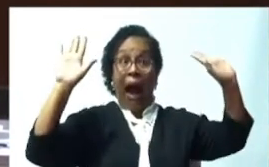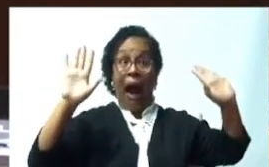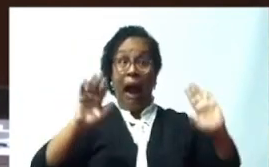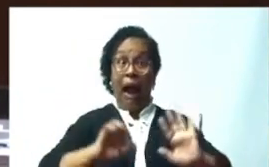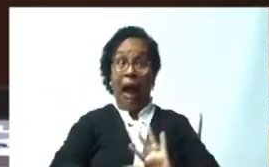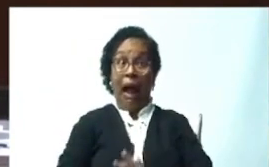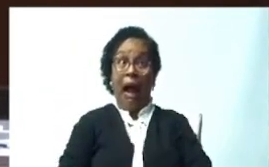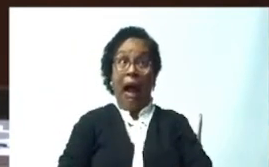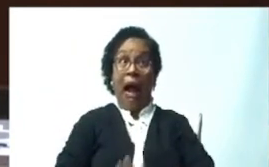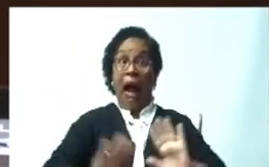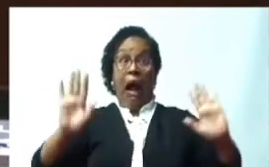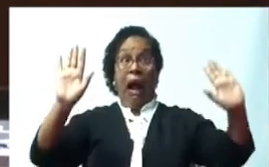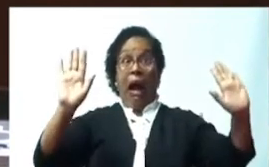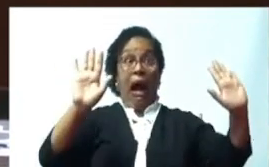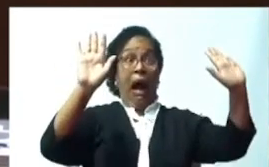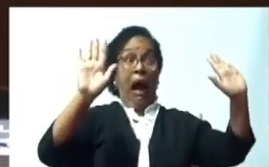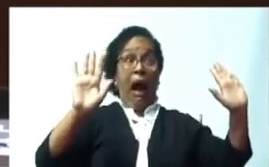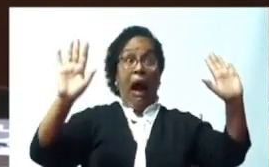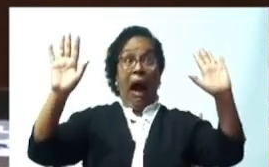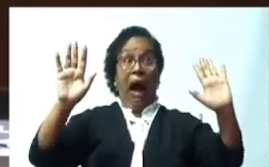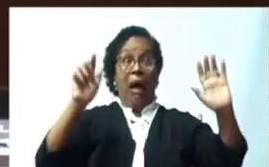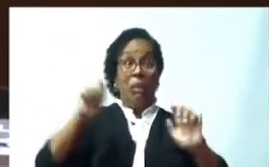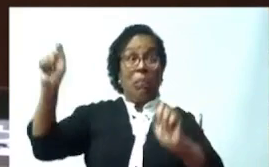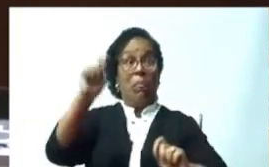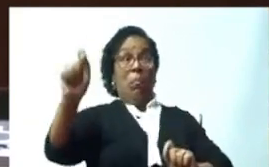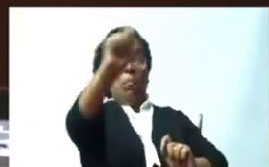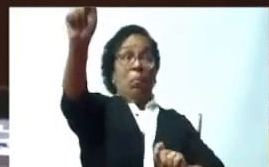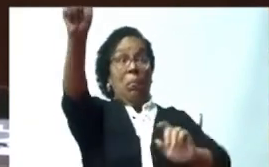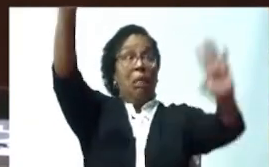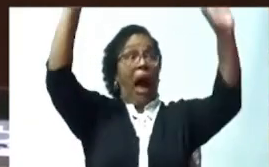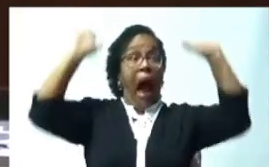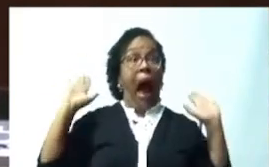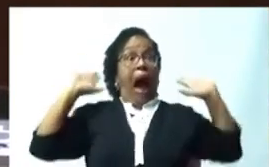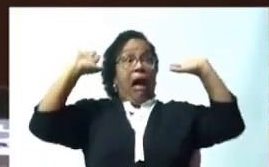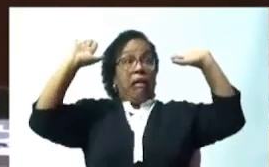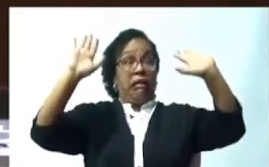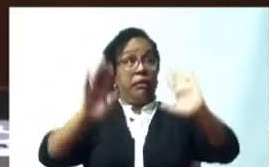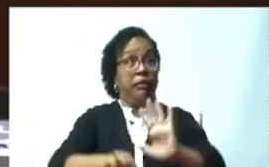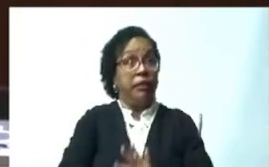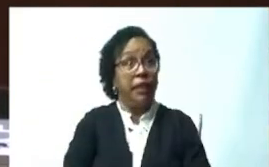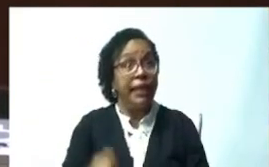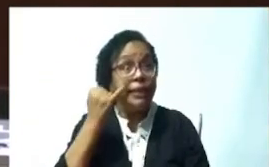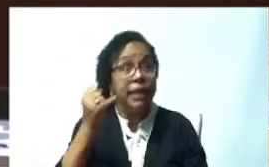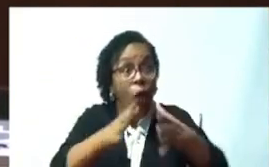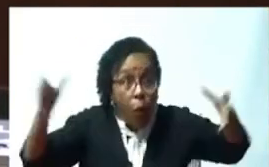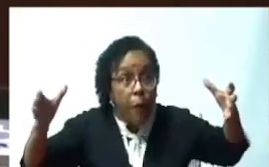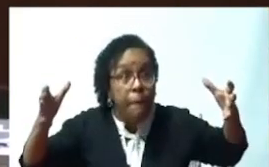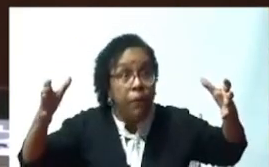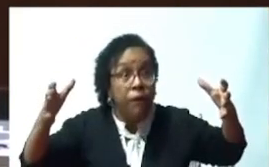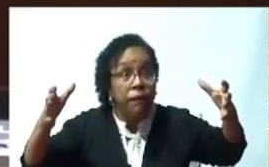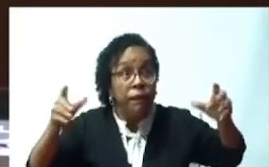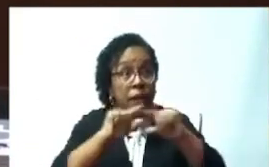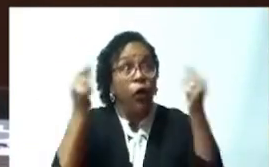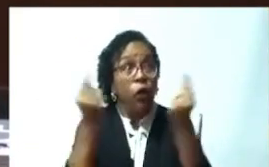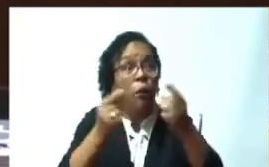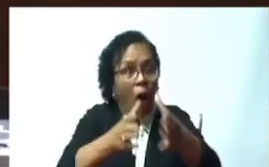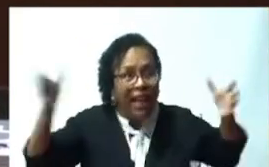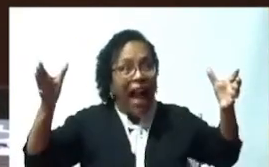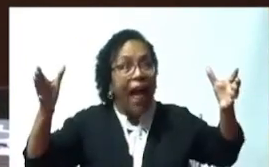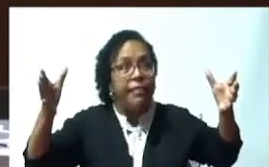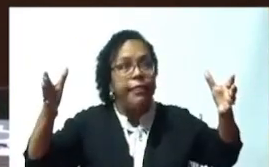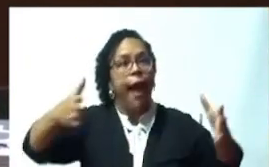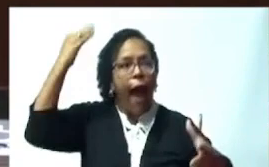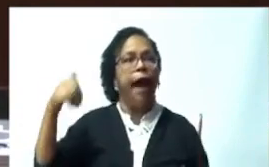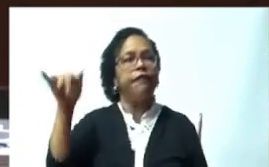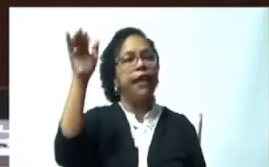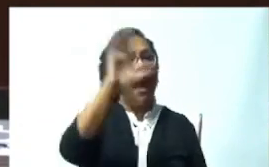entonces se ponen como abeja. Ay, si tuvieran en mayoría para hacer lo mismo que hacían